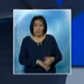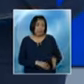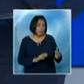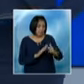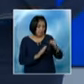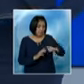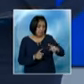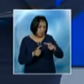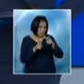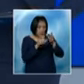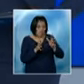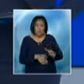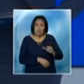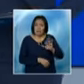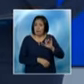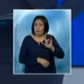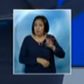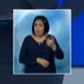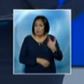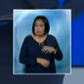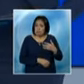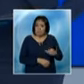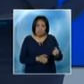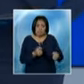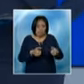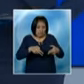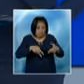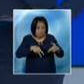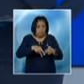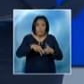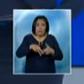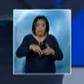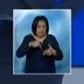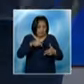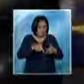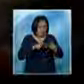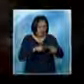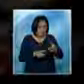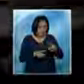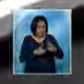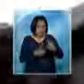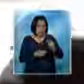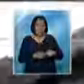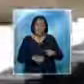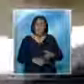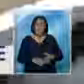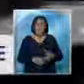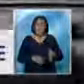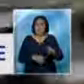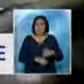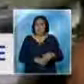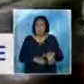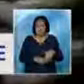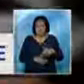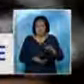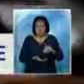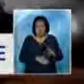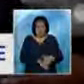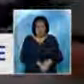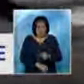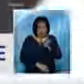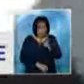municipal Fabiola Yuyale fue atropellada por un conductor en presunto estado de ebriedad en el kilómetro 7 de la carretera central.